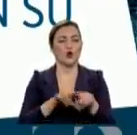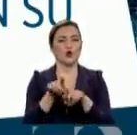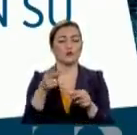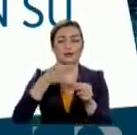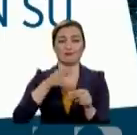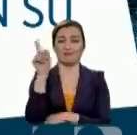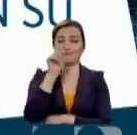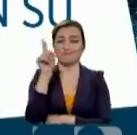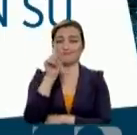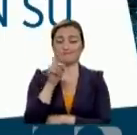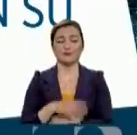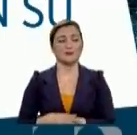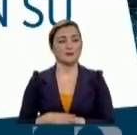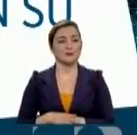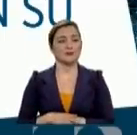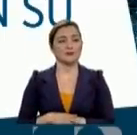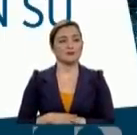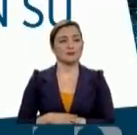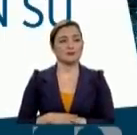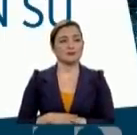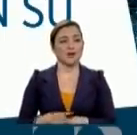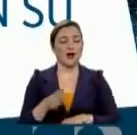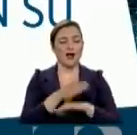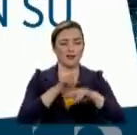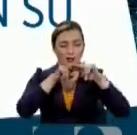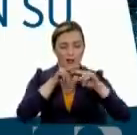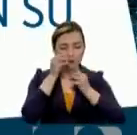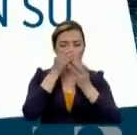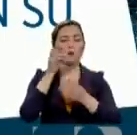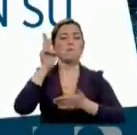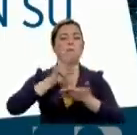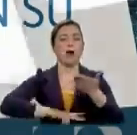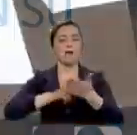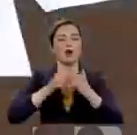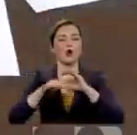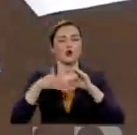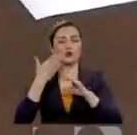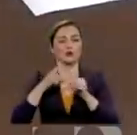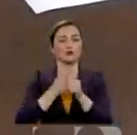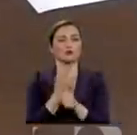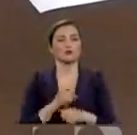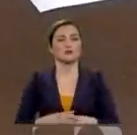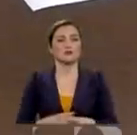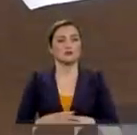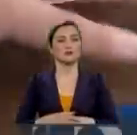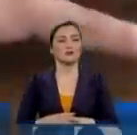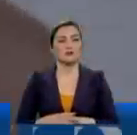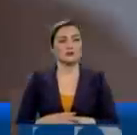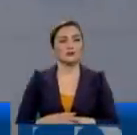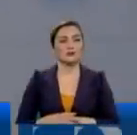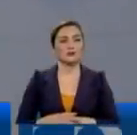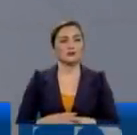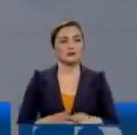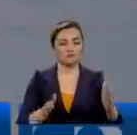concursos y cometer el error de no validar la información disponible en su correo electrónico. Que hay que estar sumamente pendientes